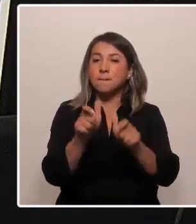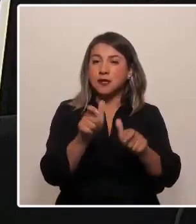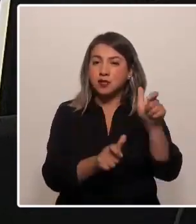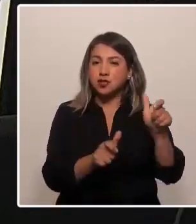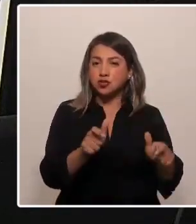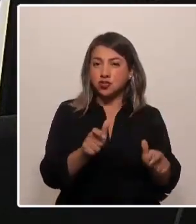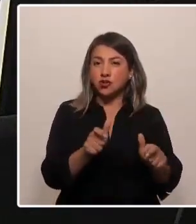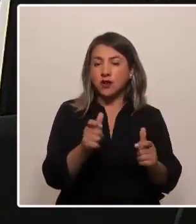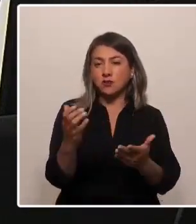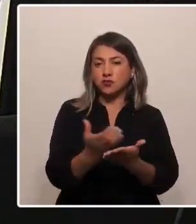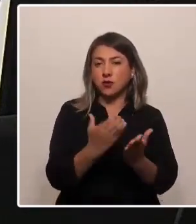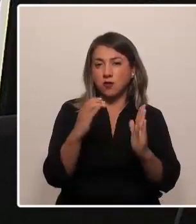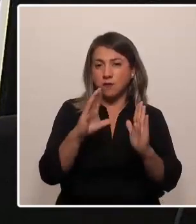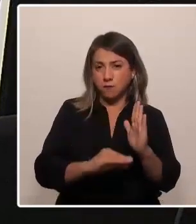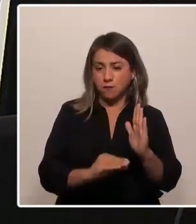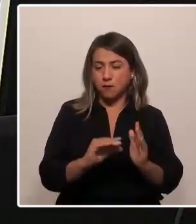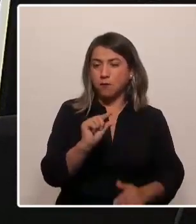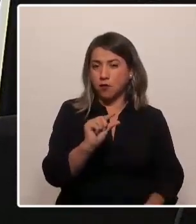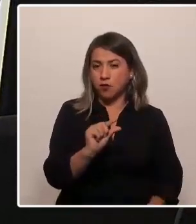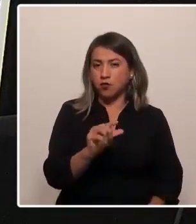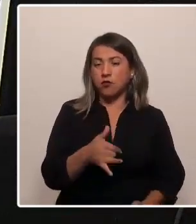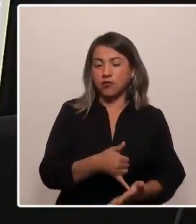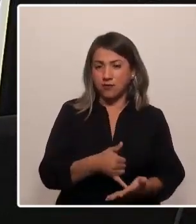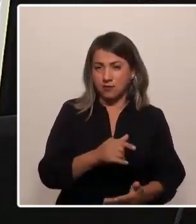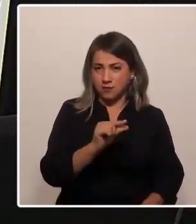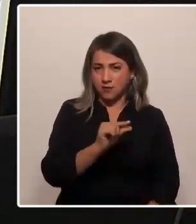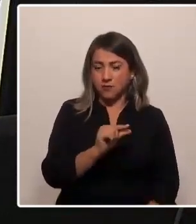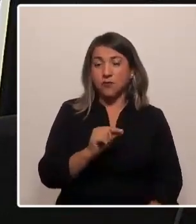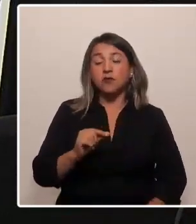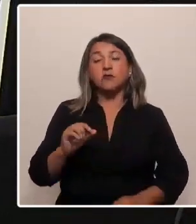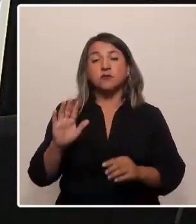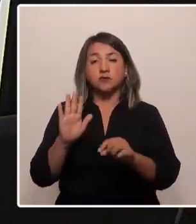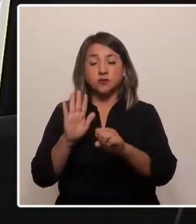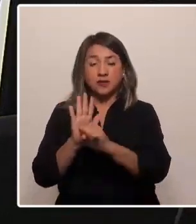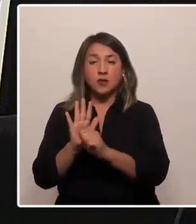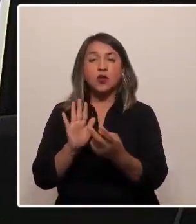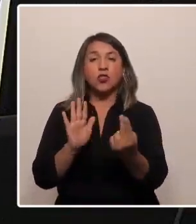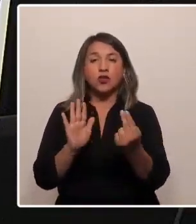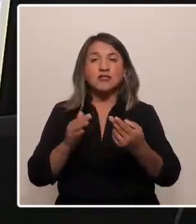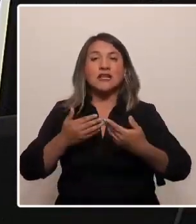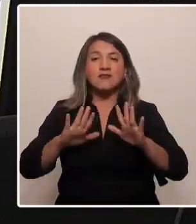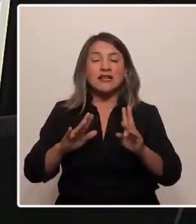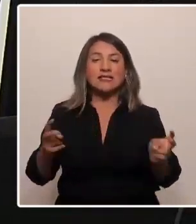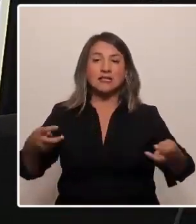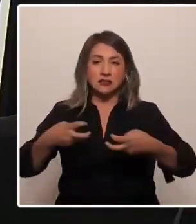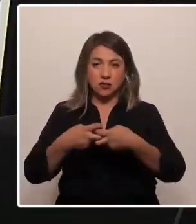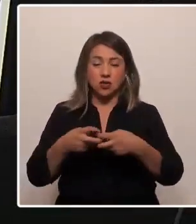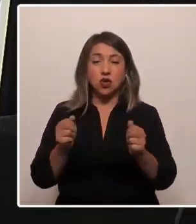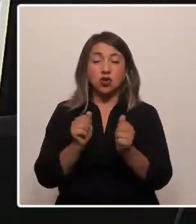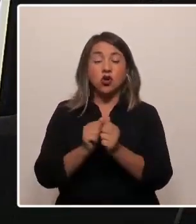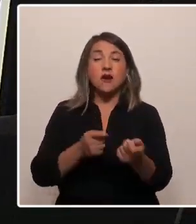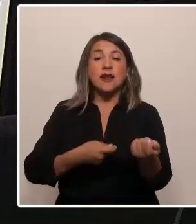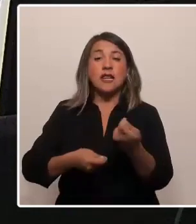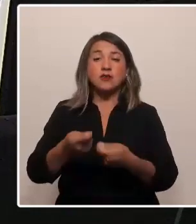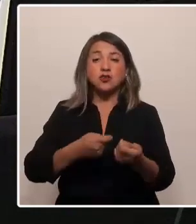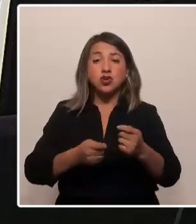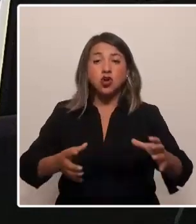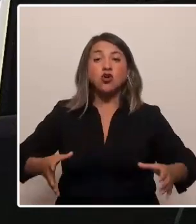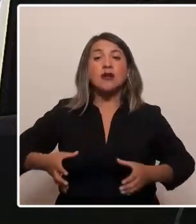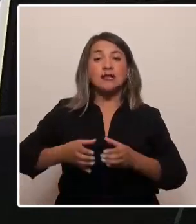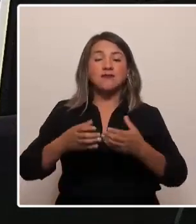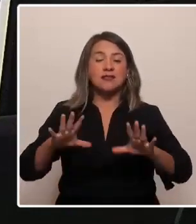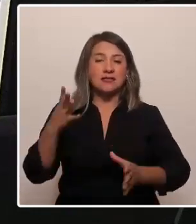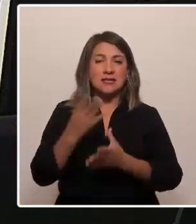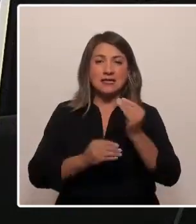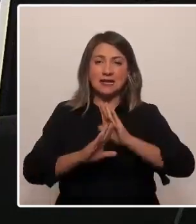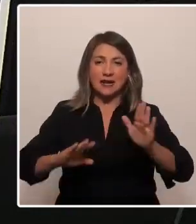bajos ingresos. Artículo 12, libertad sindical, importante en conjunto con la negociación colectiva para que ya se termine el